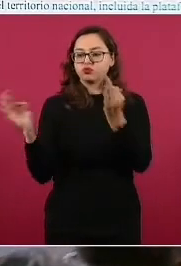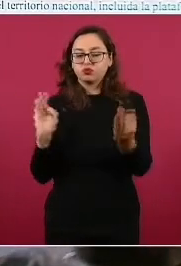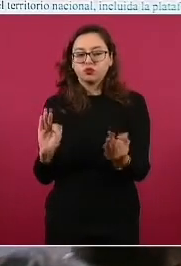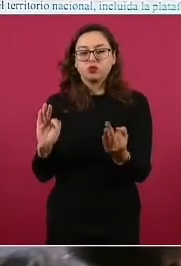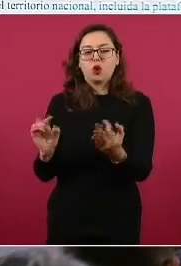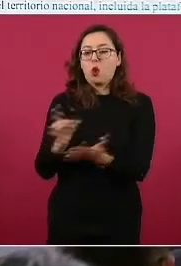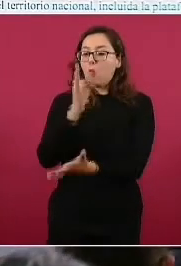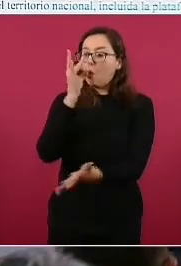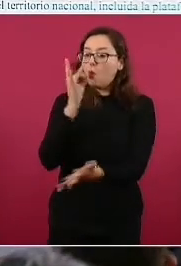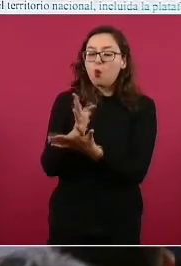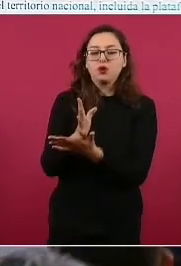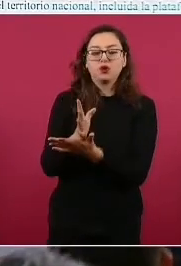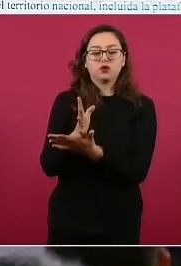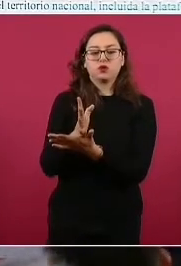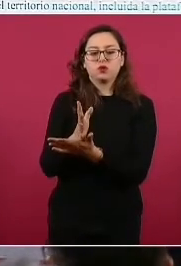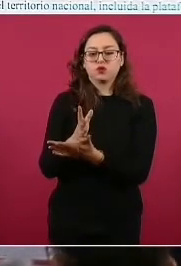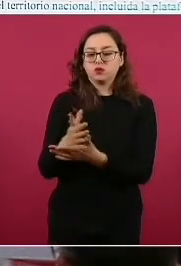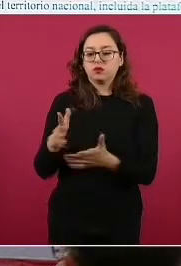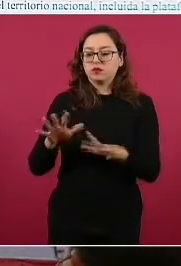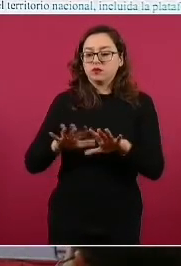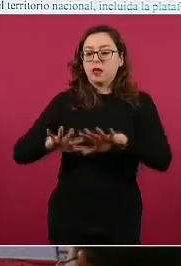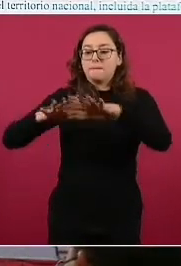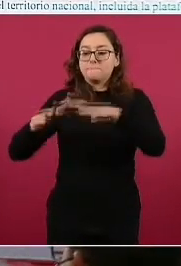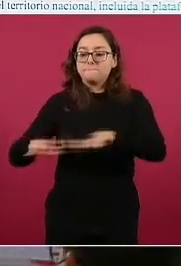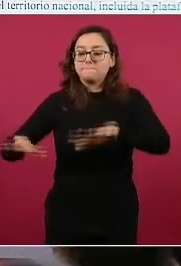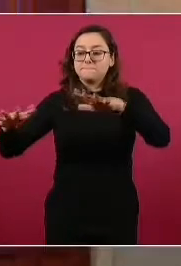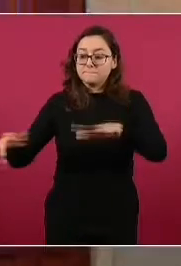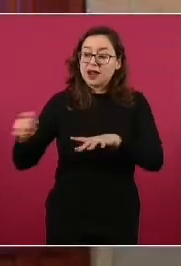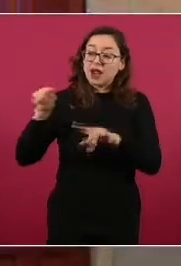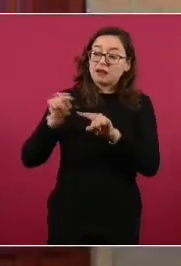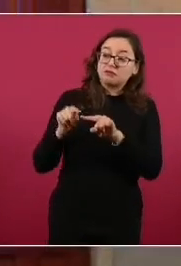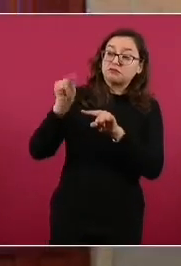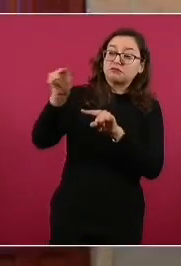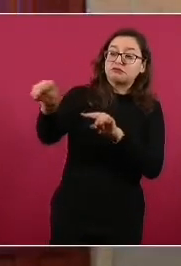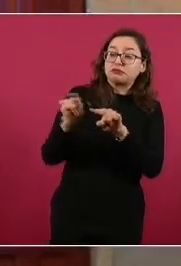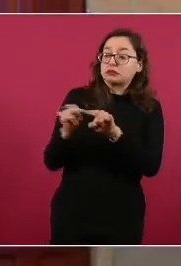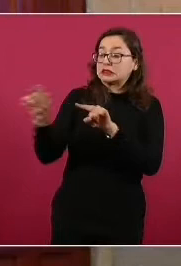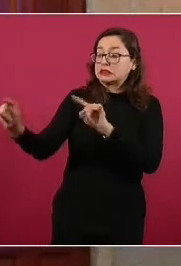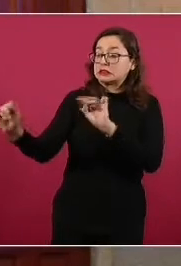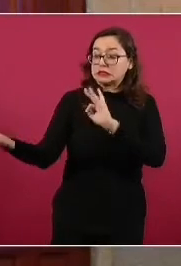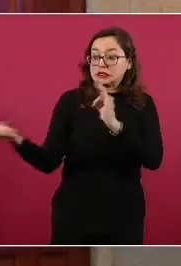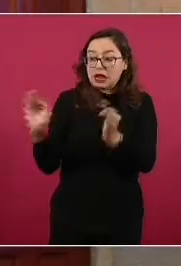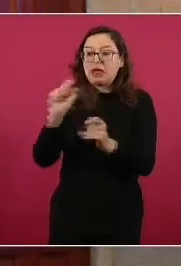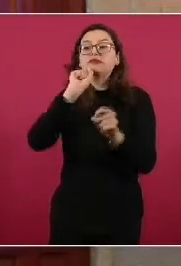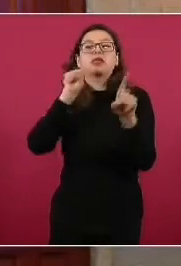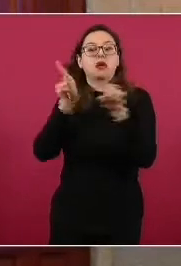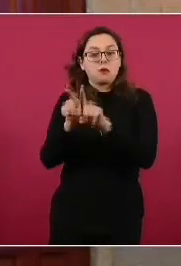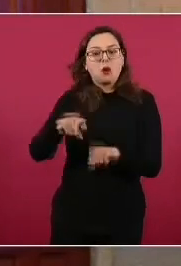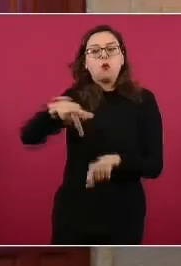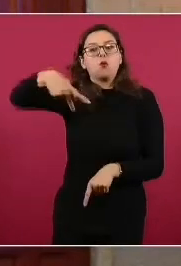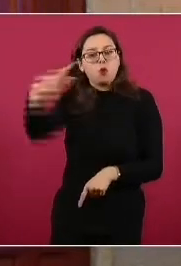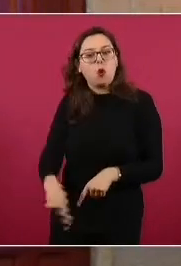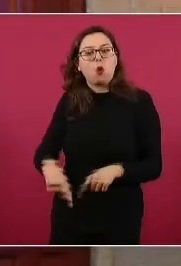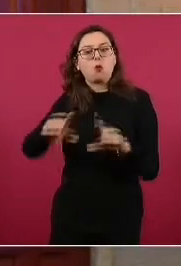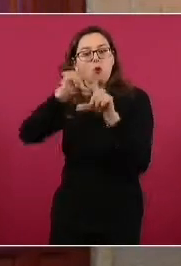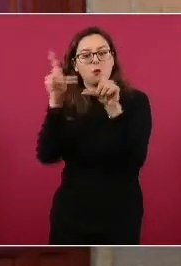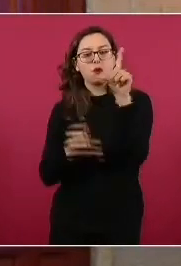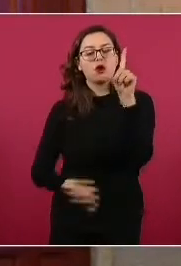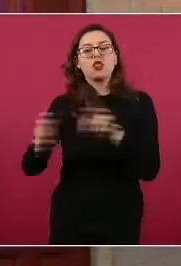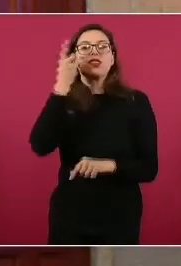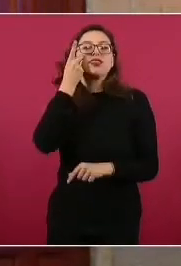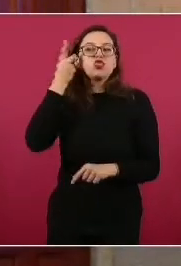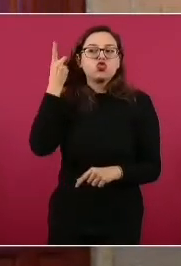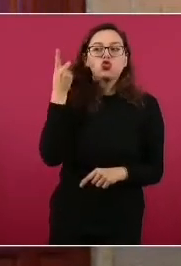exclusiva, situada afuera del mar territorial y adyacente a este en mantos o